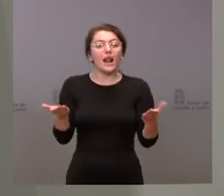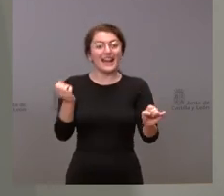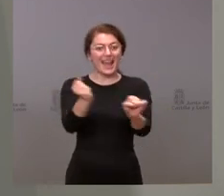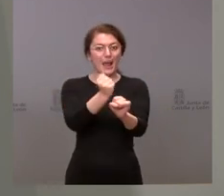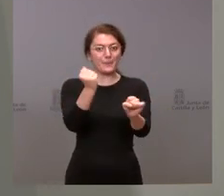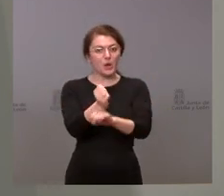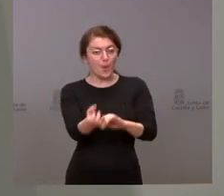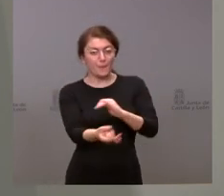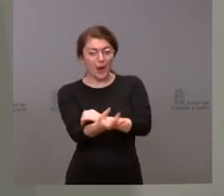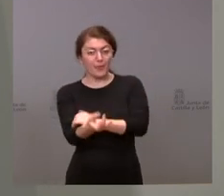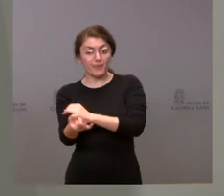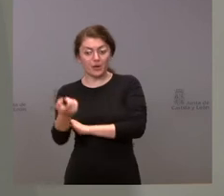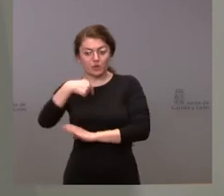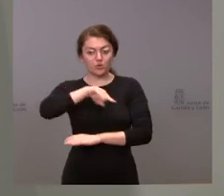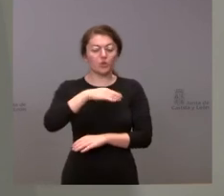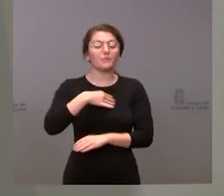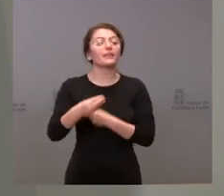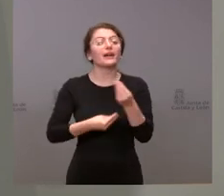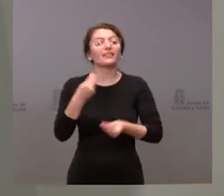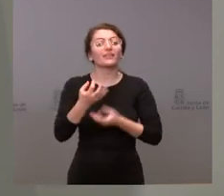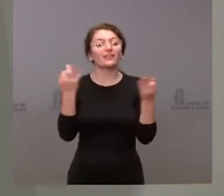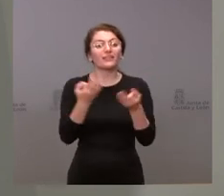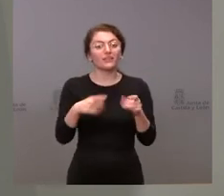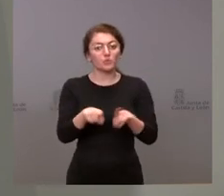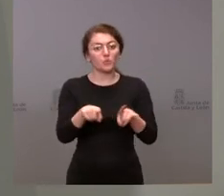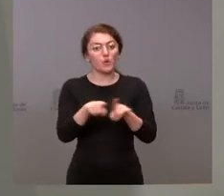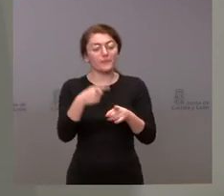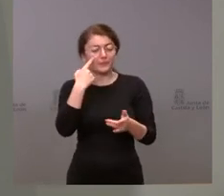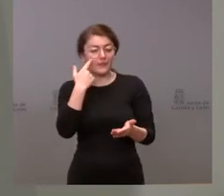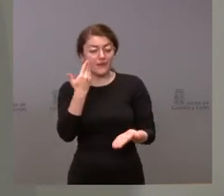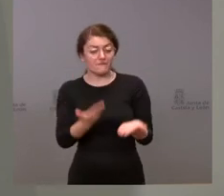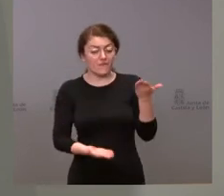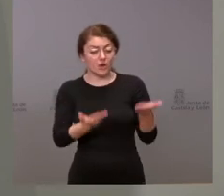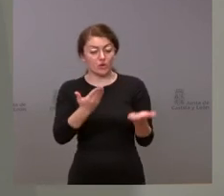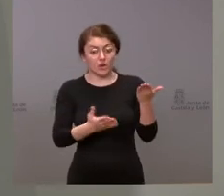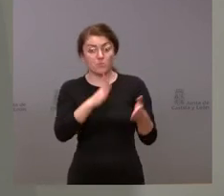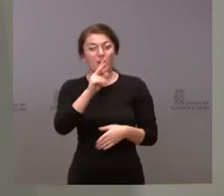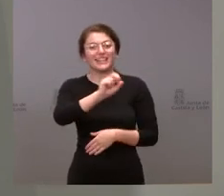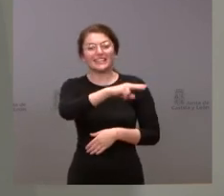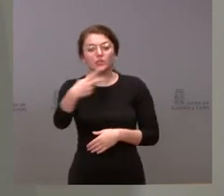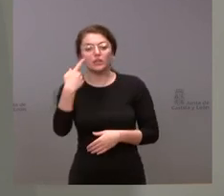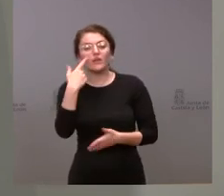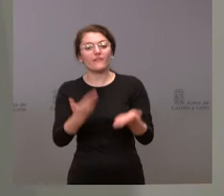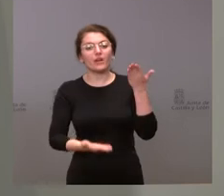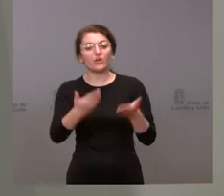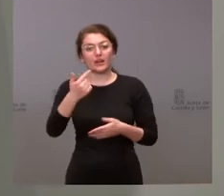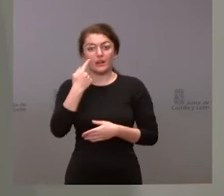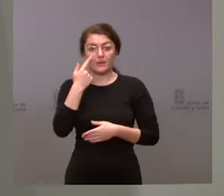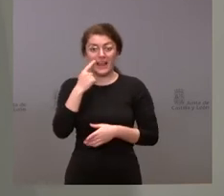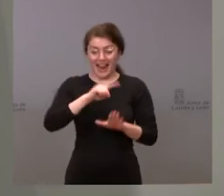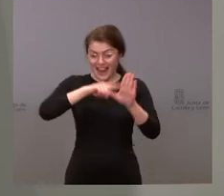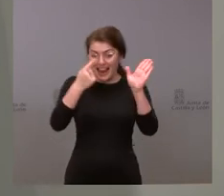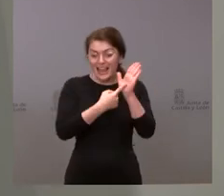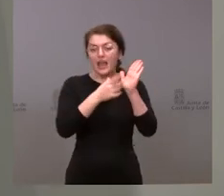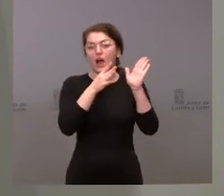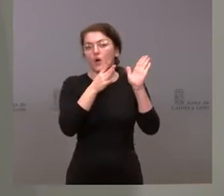hacer como pueden hacer cualquiera de ustedes es valorar en términos de resultado lo que ha supuesto la legislación vigente y ustedes